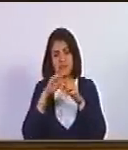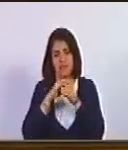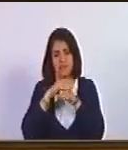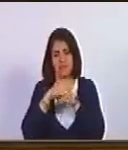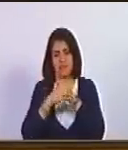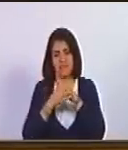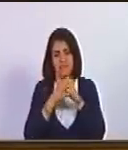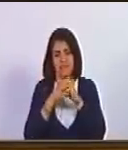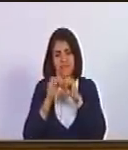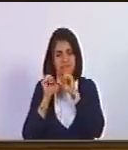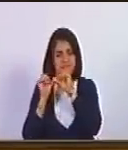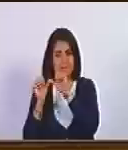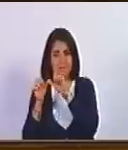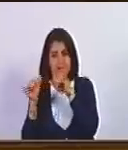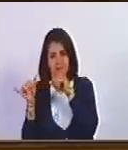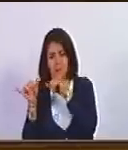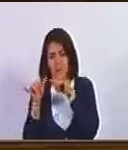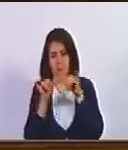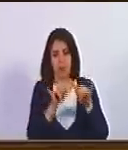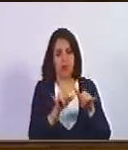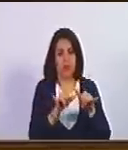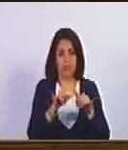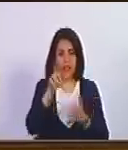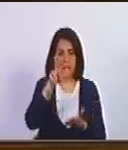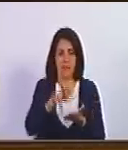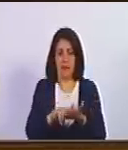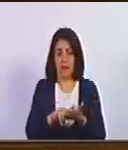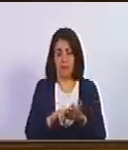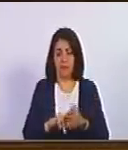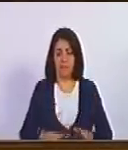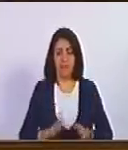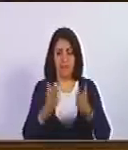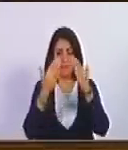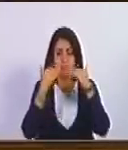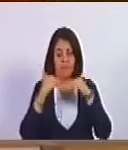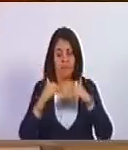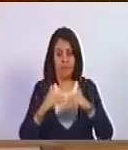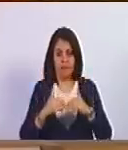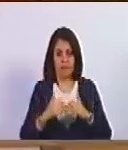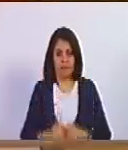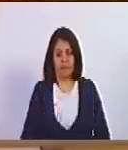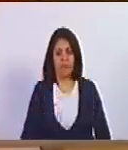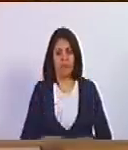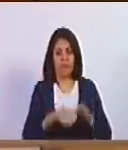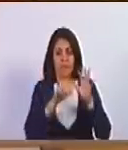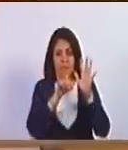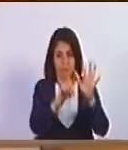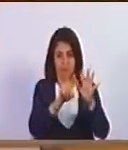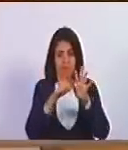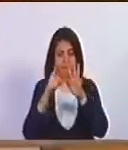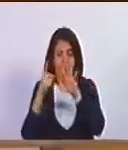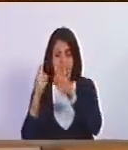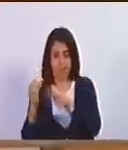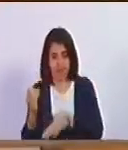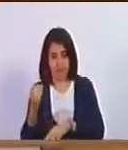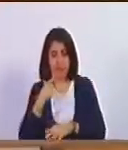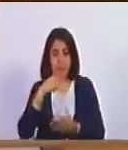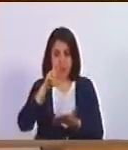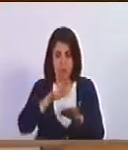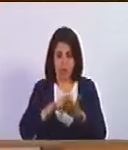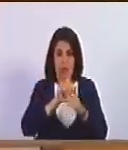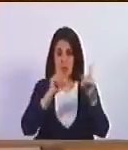En consideración, queda aprobado. Siguiente. sexagésimo. Se propone aprobar